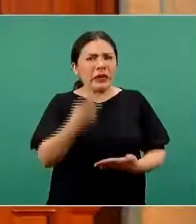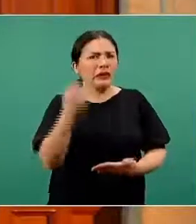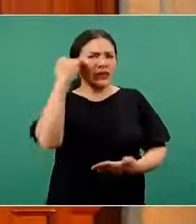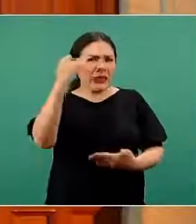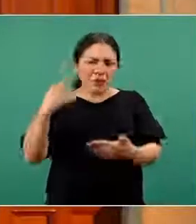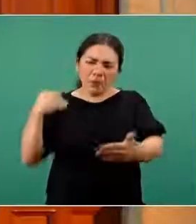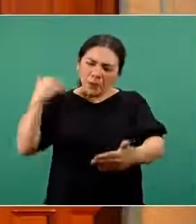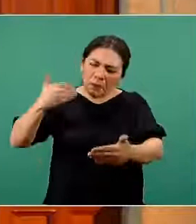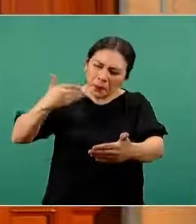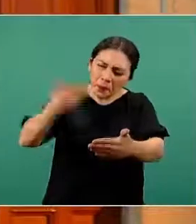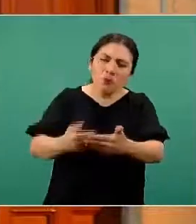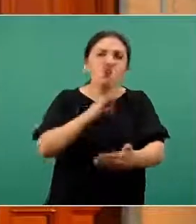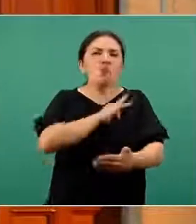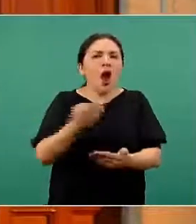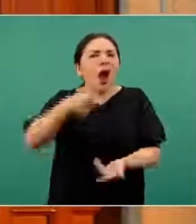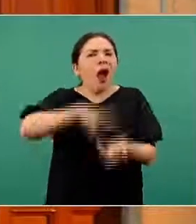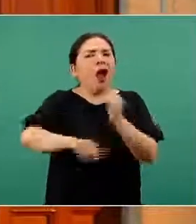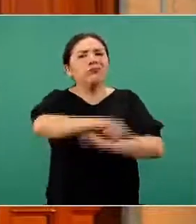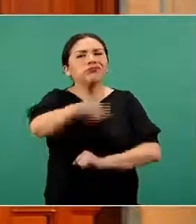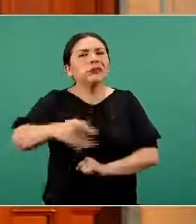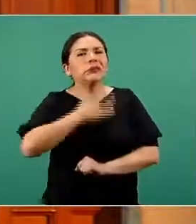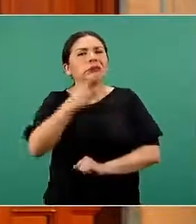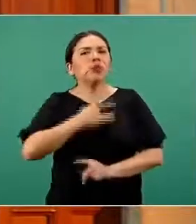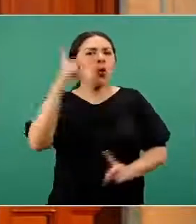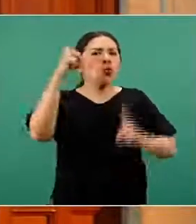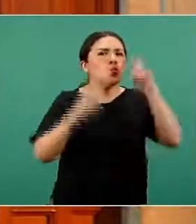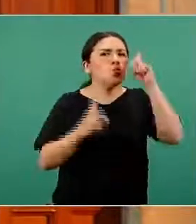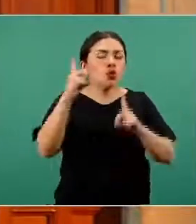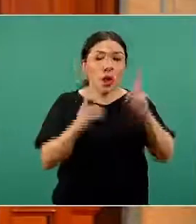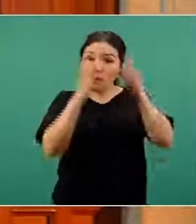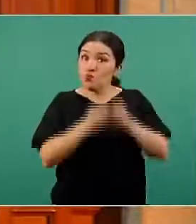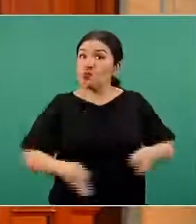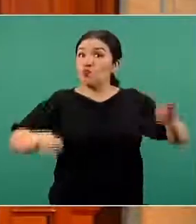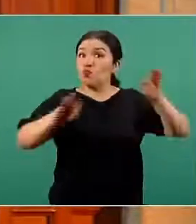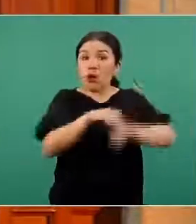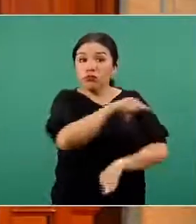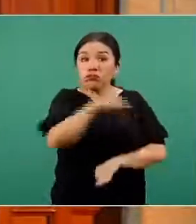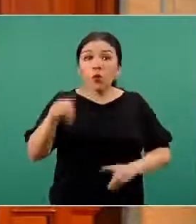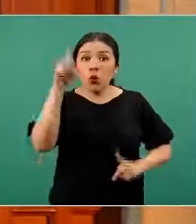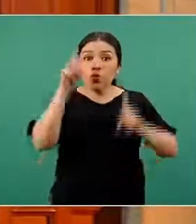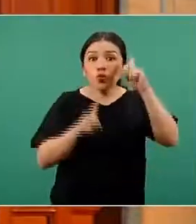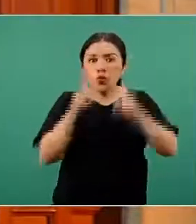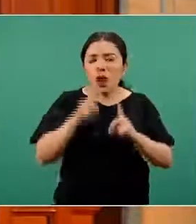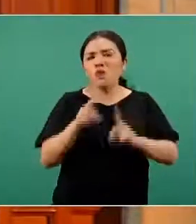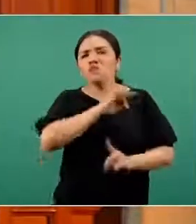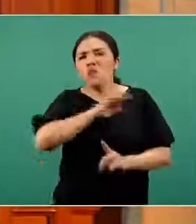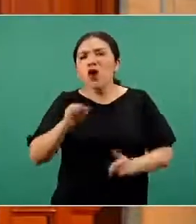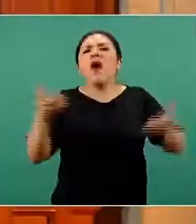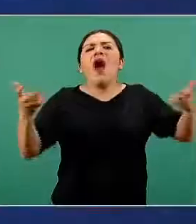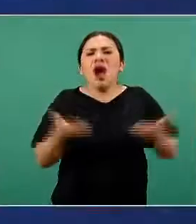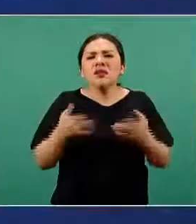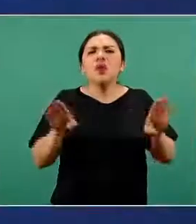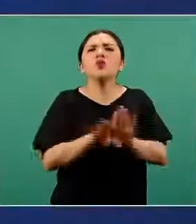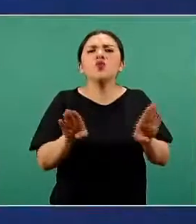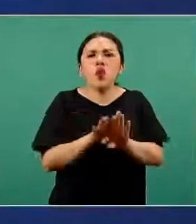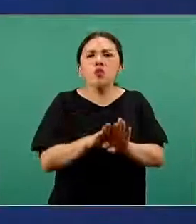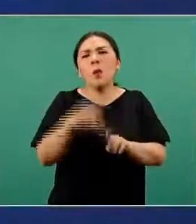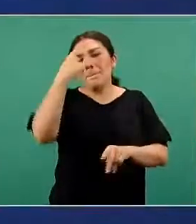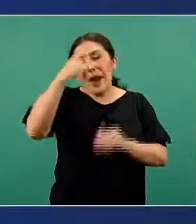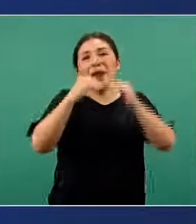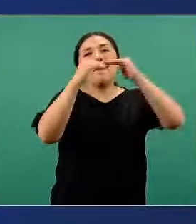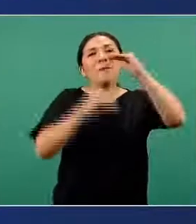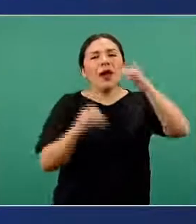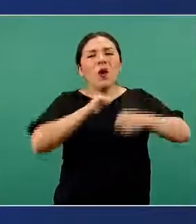este tiempo pueden surgir dudas, cada una de las dudas son genuinas y estas dudas lo que podemos hacer para